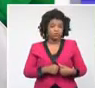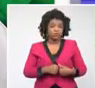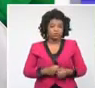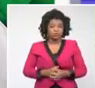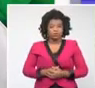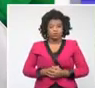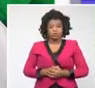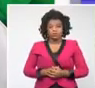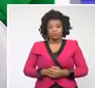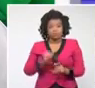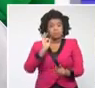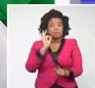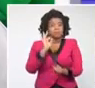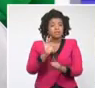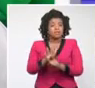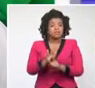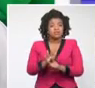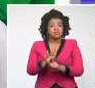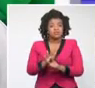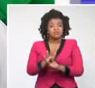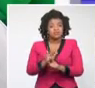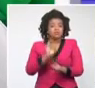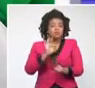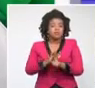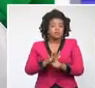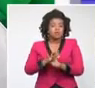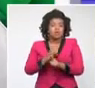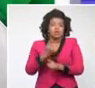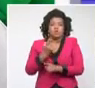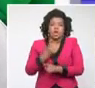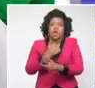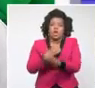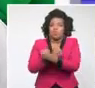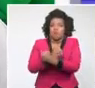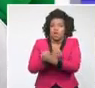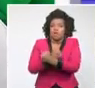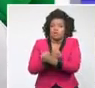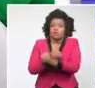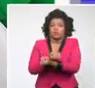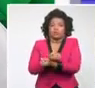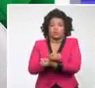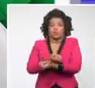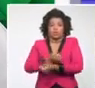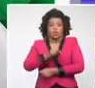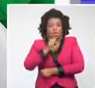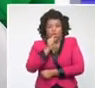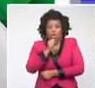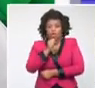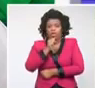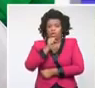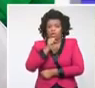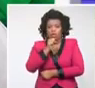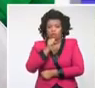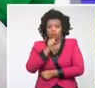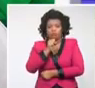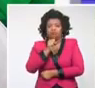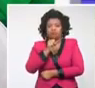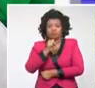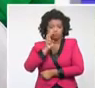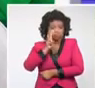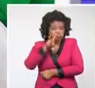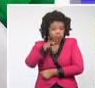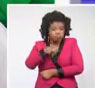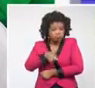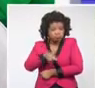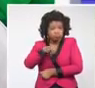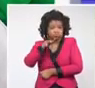que inicialmente comenzó con dolores articulares, tos seca, se hizo el diagnóstico en su área